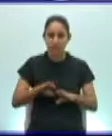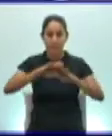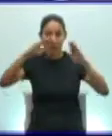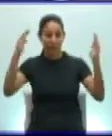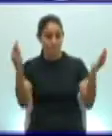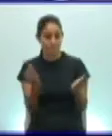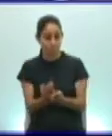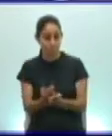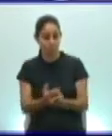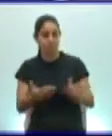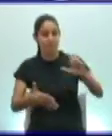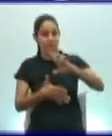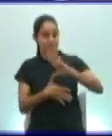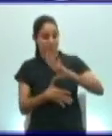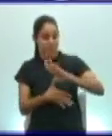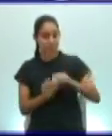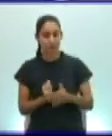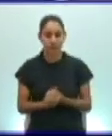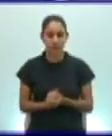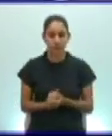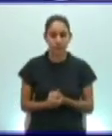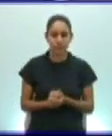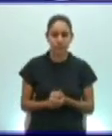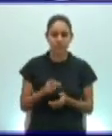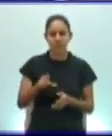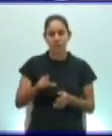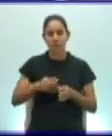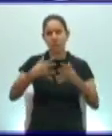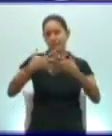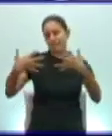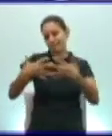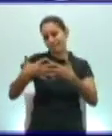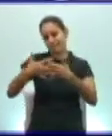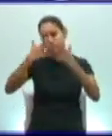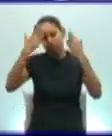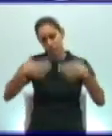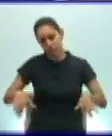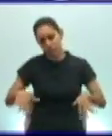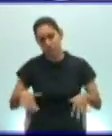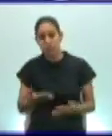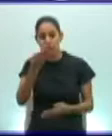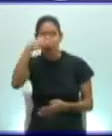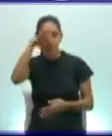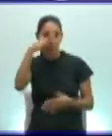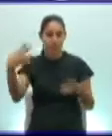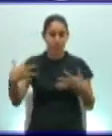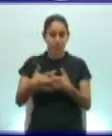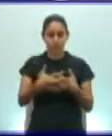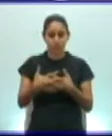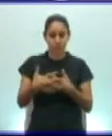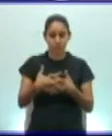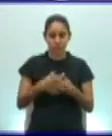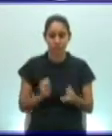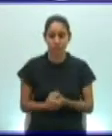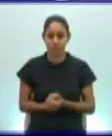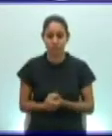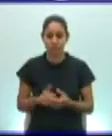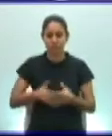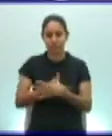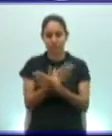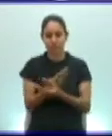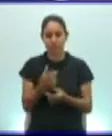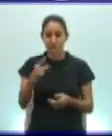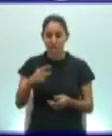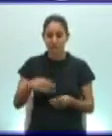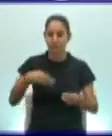decíamos que un preludio a todo esto era el rompimiento de relaciones diplomáticas entre Cuba y los Estados Unidos. Esto se fue incrementando con los